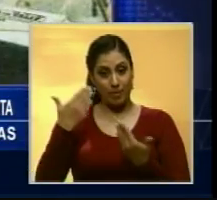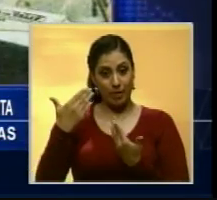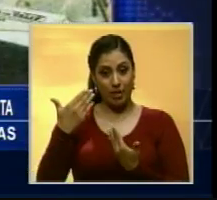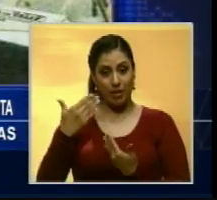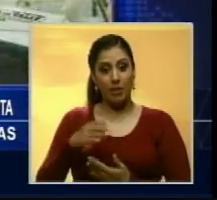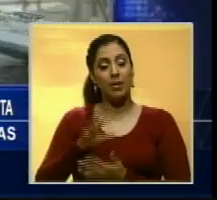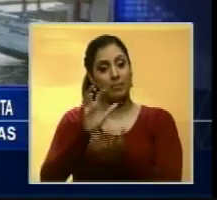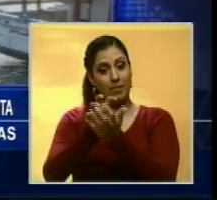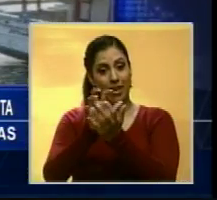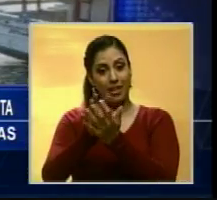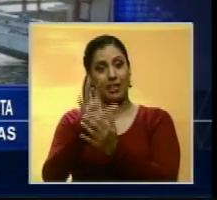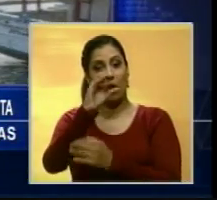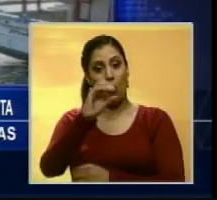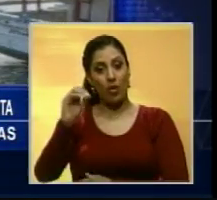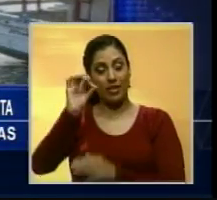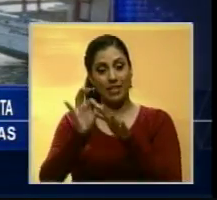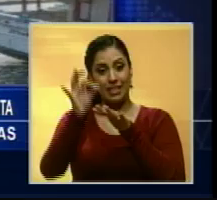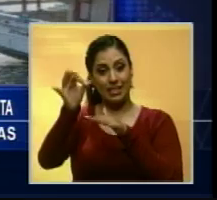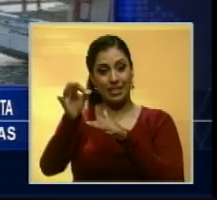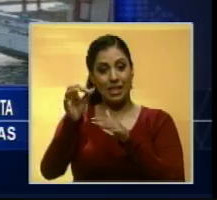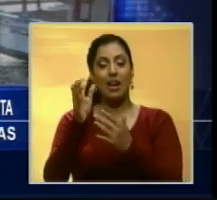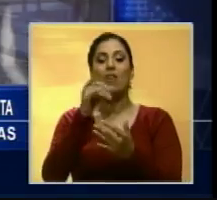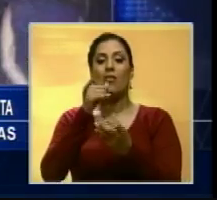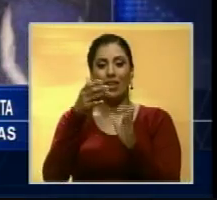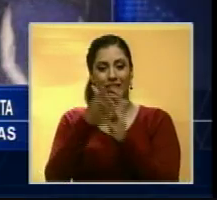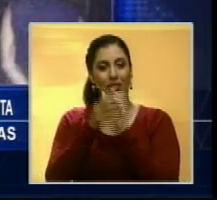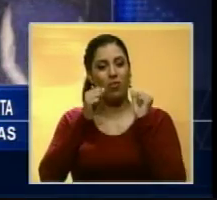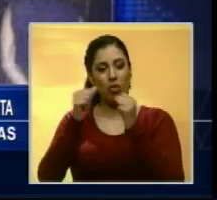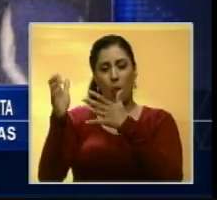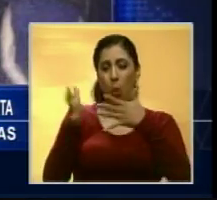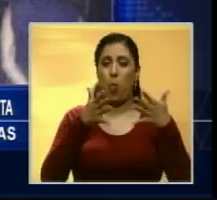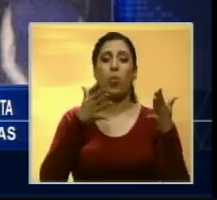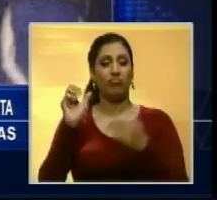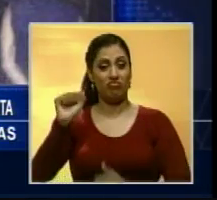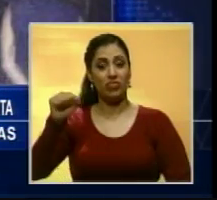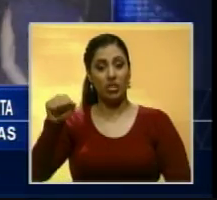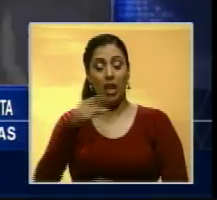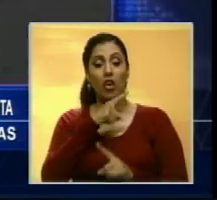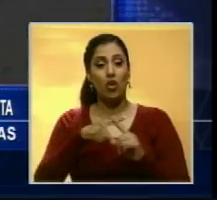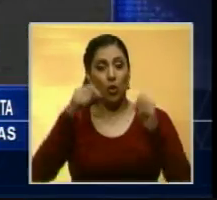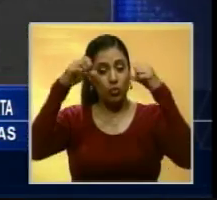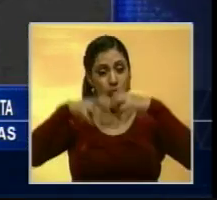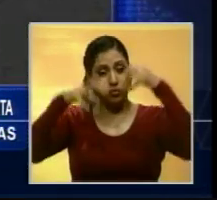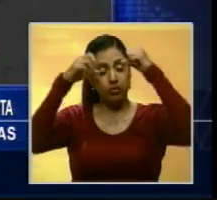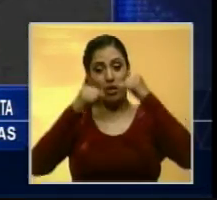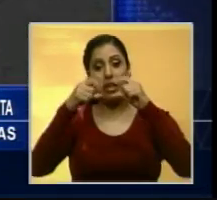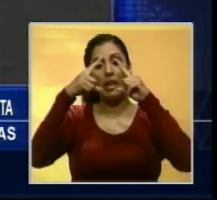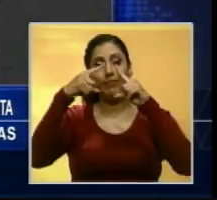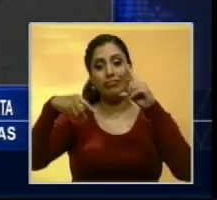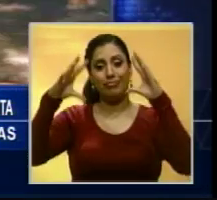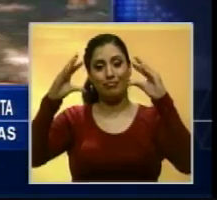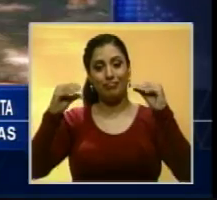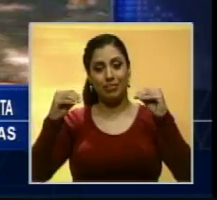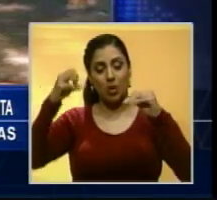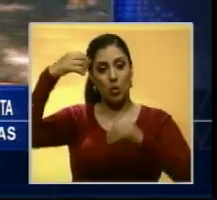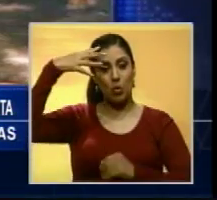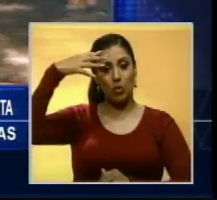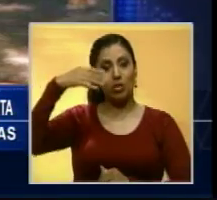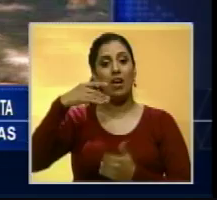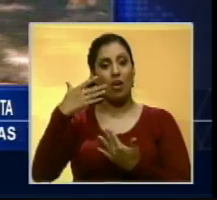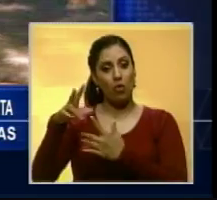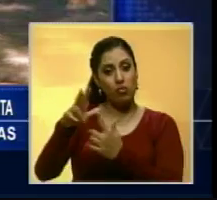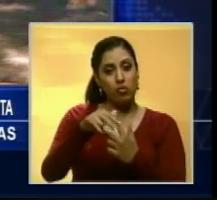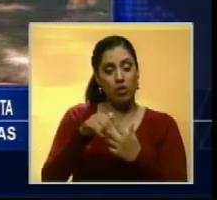de Macanao, al oeste de la isla de Margarita, reportaron fuertes vientos, precipitaciones y apagones eléctricos tras el paso de